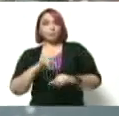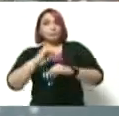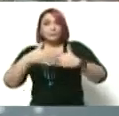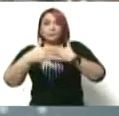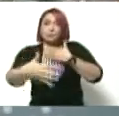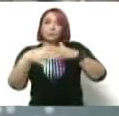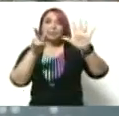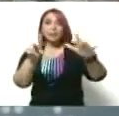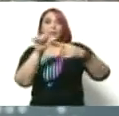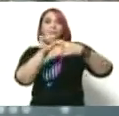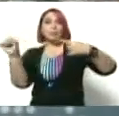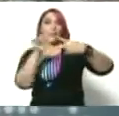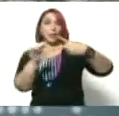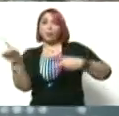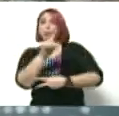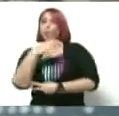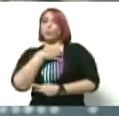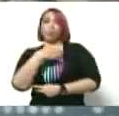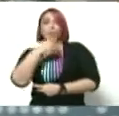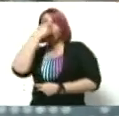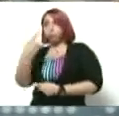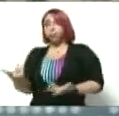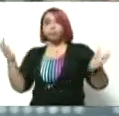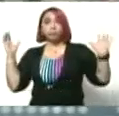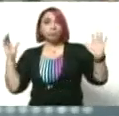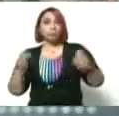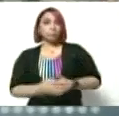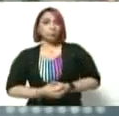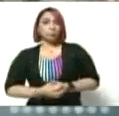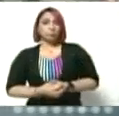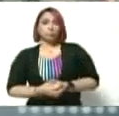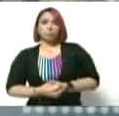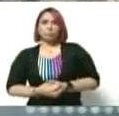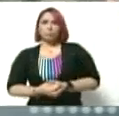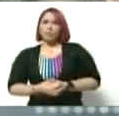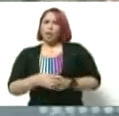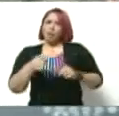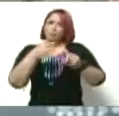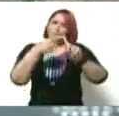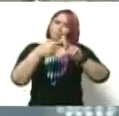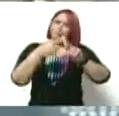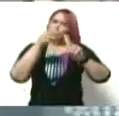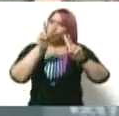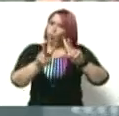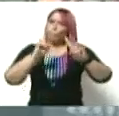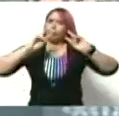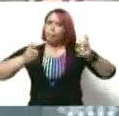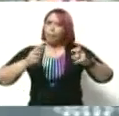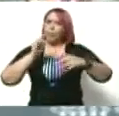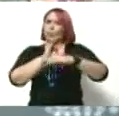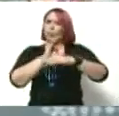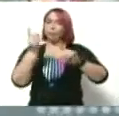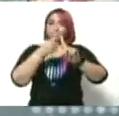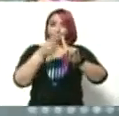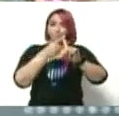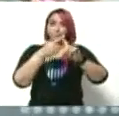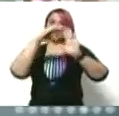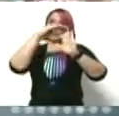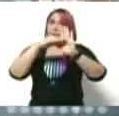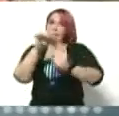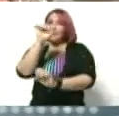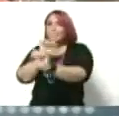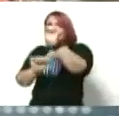siete semanas y no podemos bajar la guardia tenemos son dos aspectos a cuidar 1 la medida de prevención